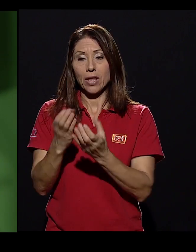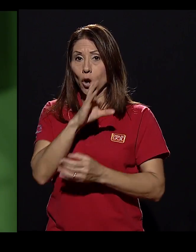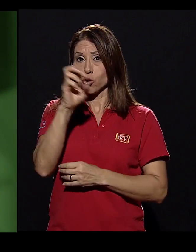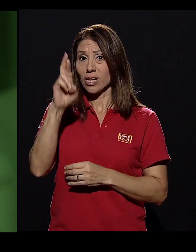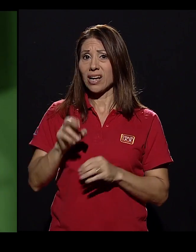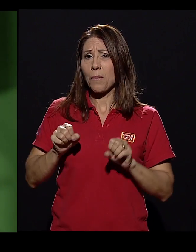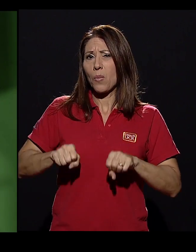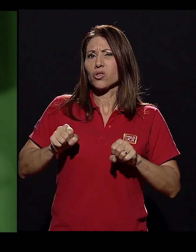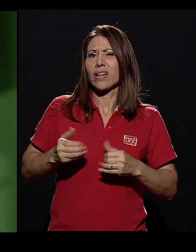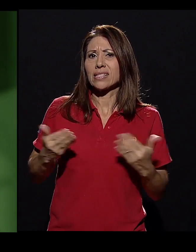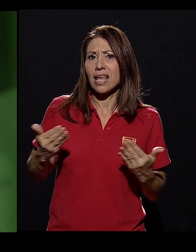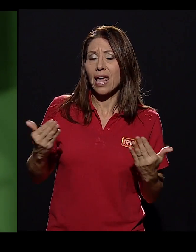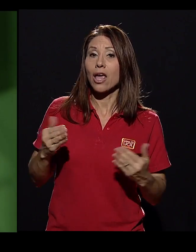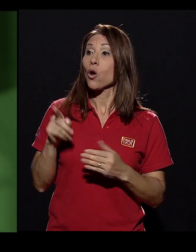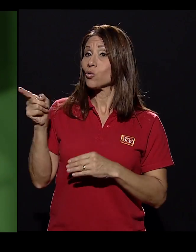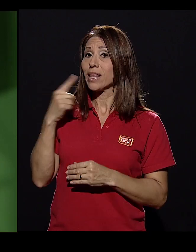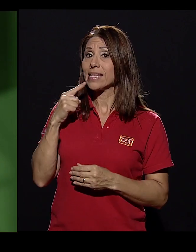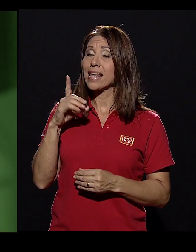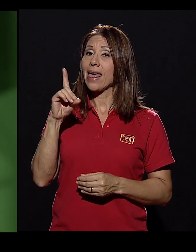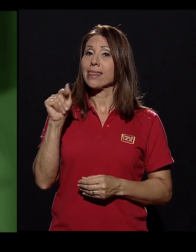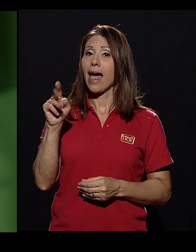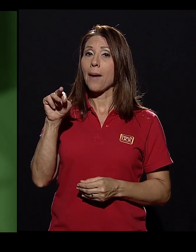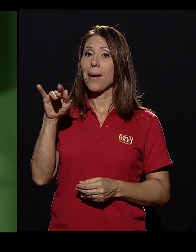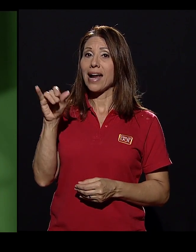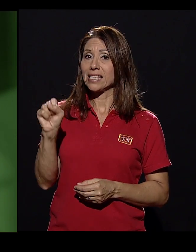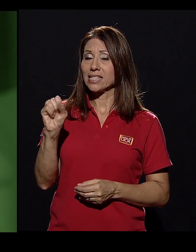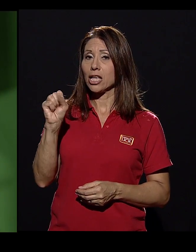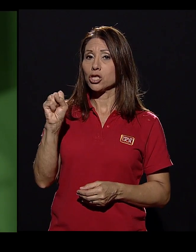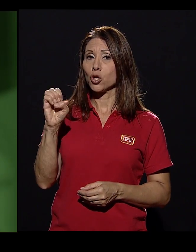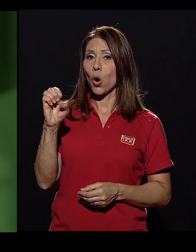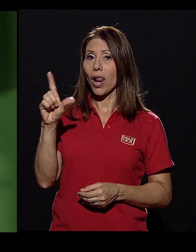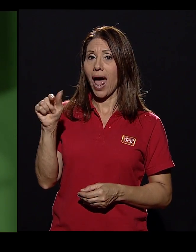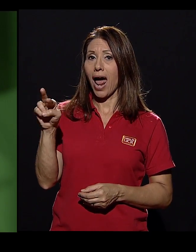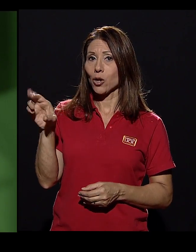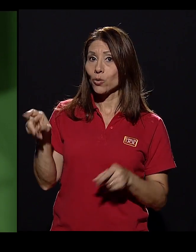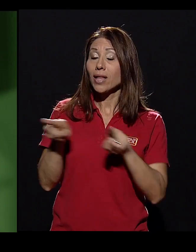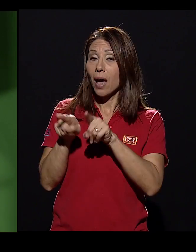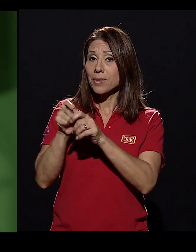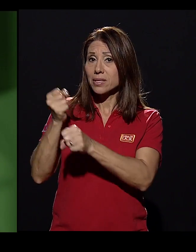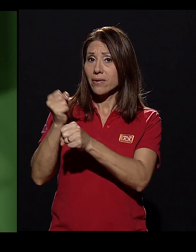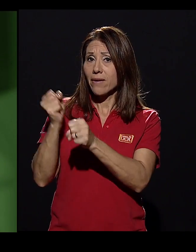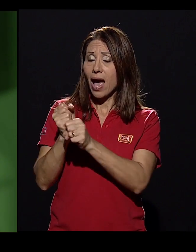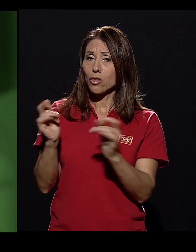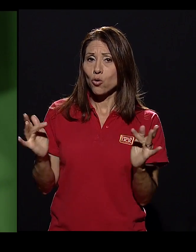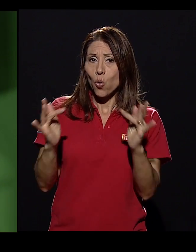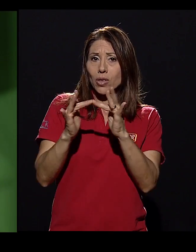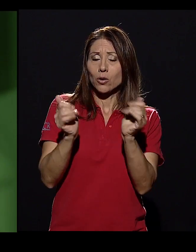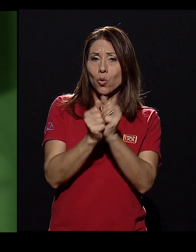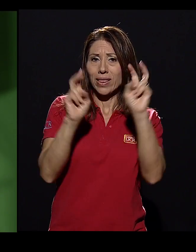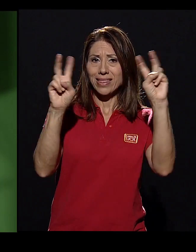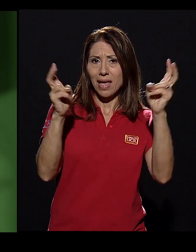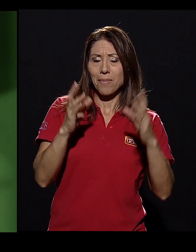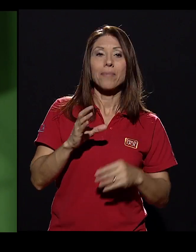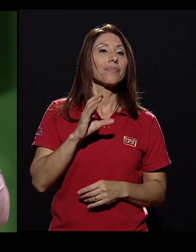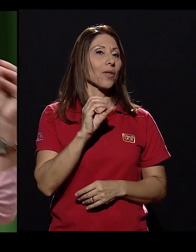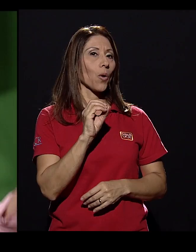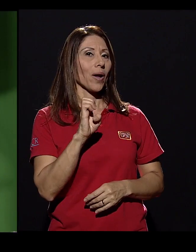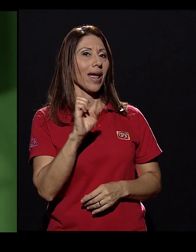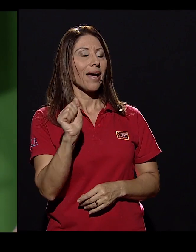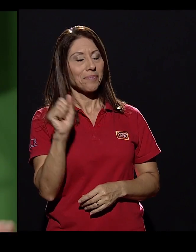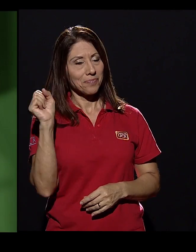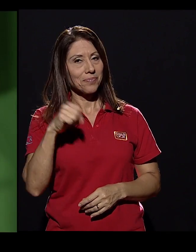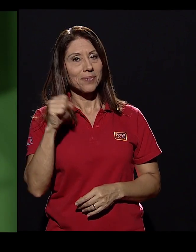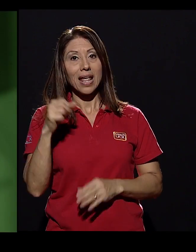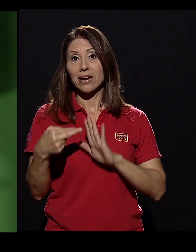Costa Rica, verdad? Porque como usted lo decía, bueno, por ejemplo, Damari Solano también está trabajando, ¿verdad?, en contacto con este tema en